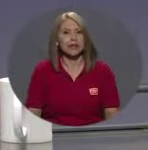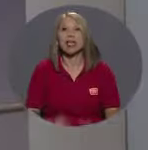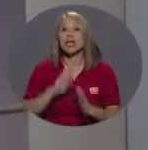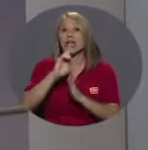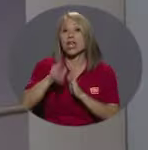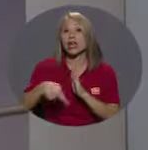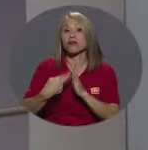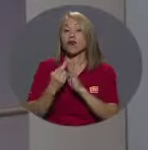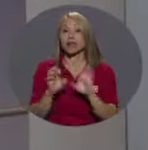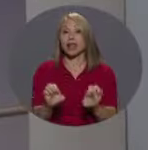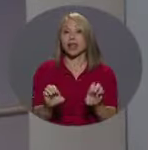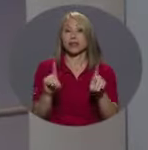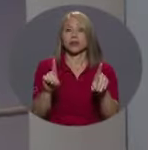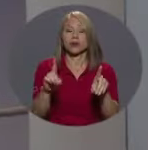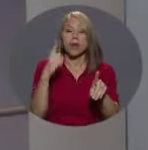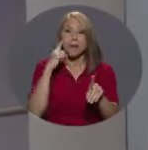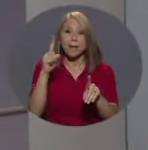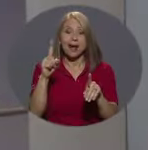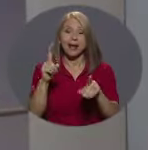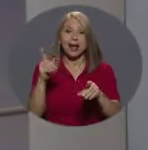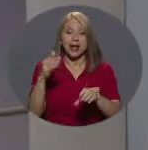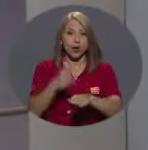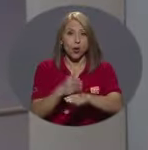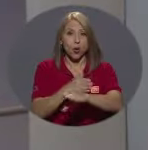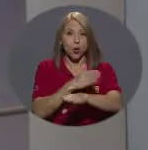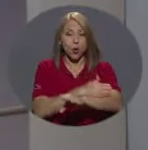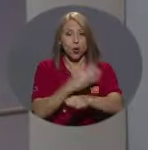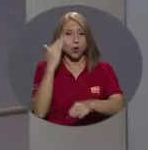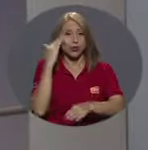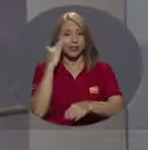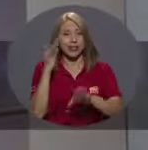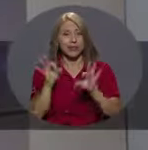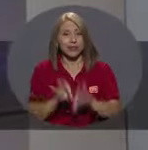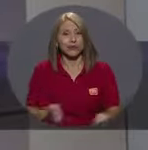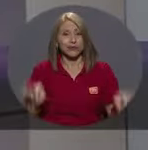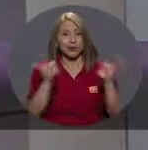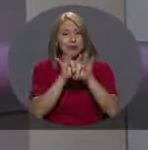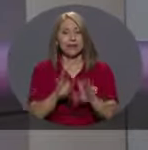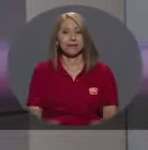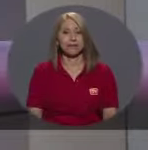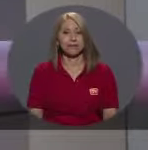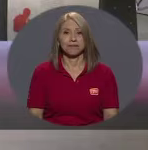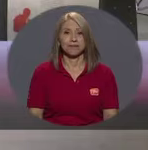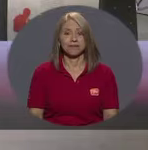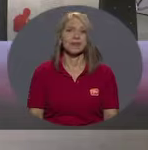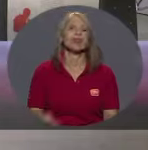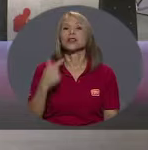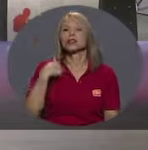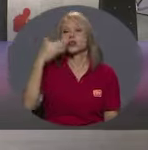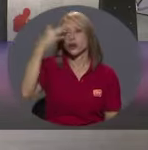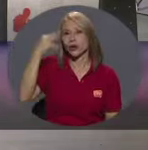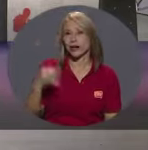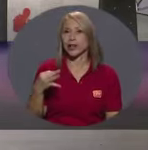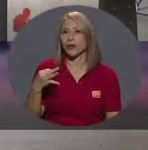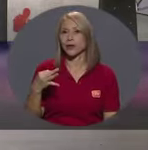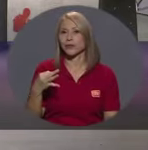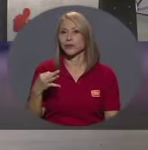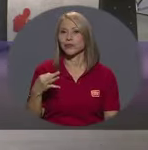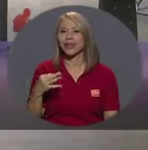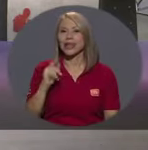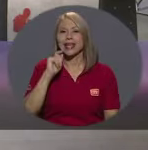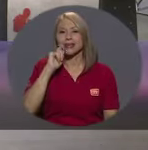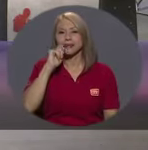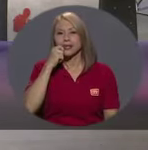la academia en la generación del conocimiento es fundamental en esto. Fundamental. Yo creo que parte del